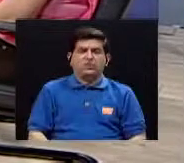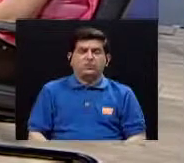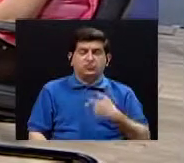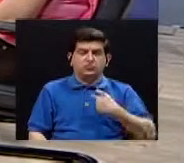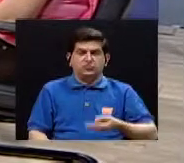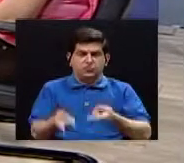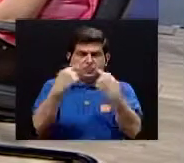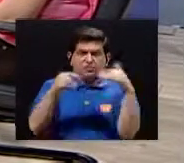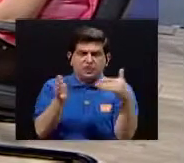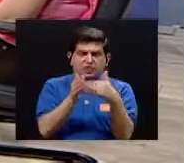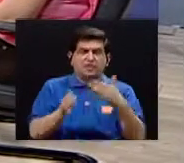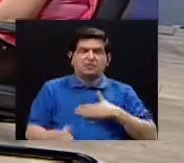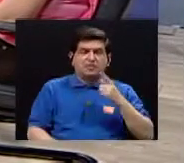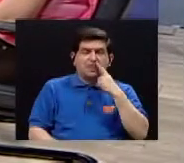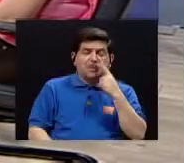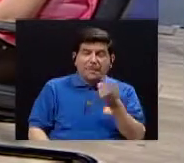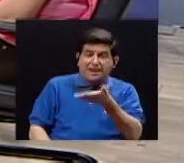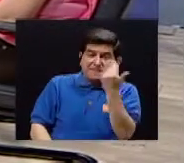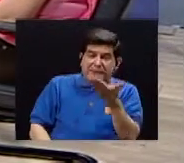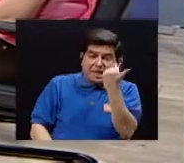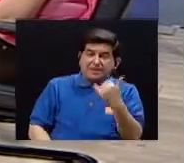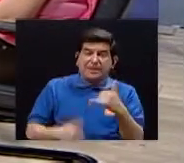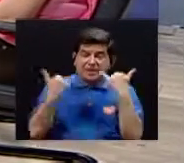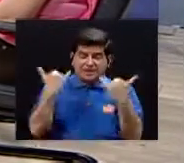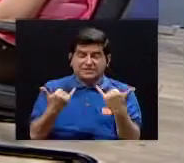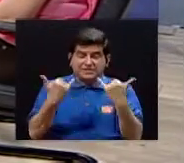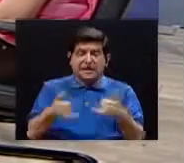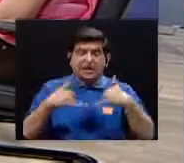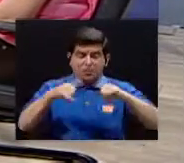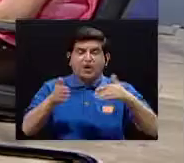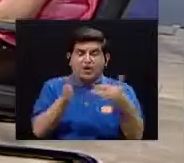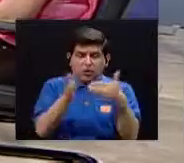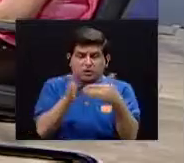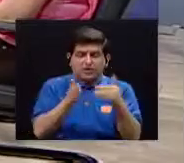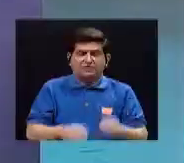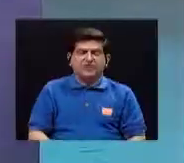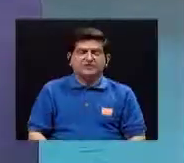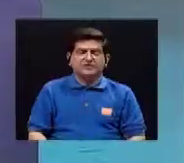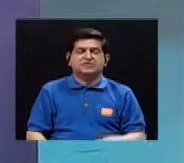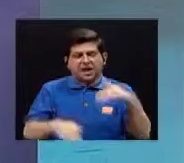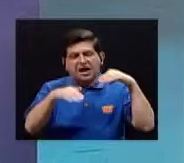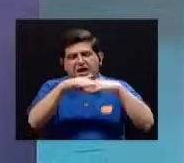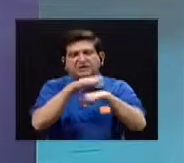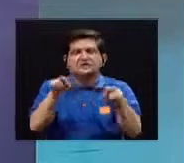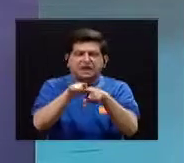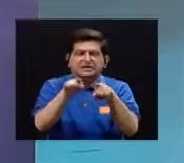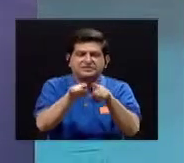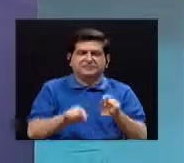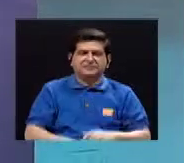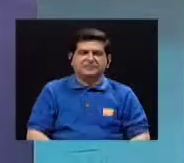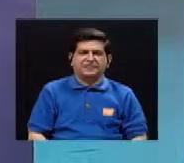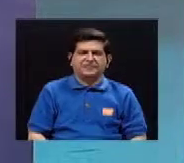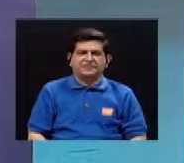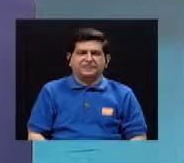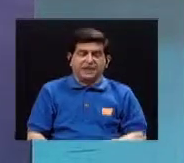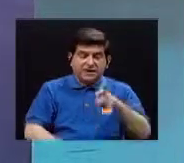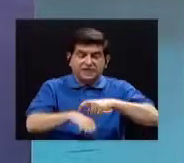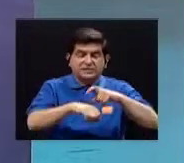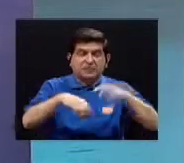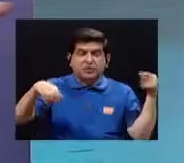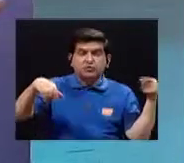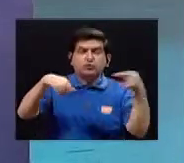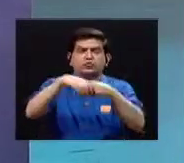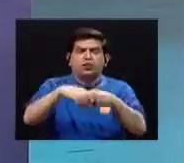jugaba bien eso ya me devolví y mi papá me dijo venga ya a empezar partido y no se queden abiertos y nos metimos y